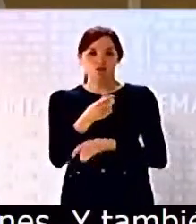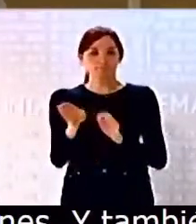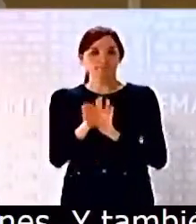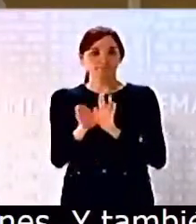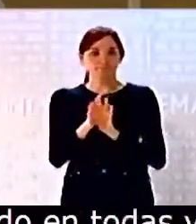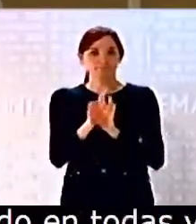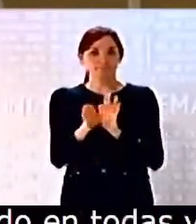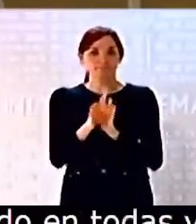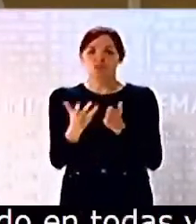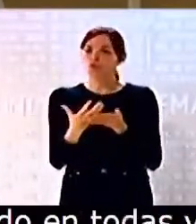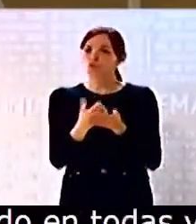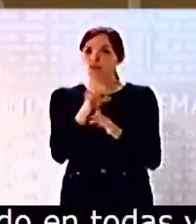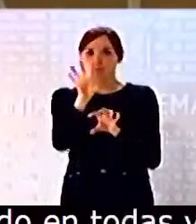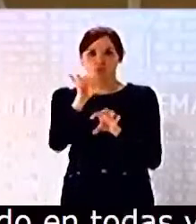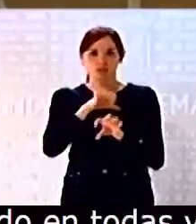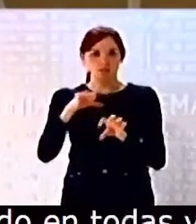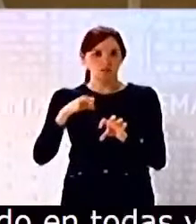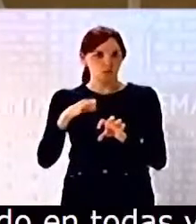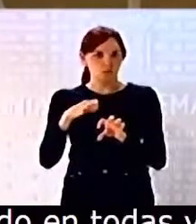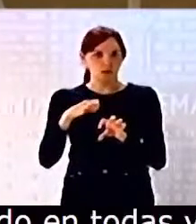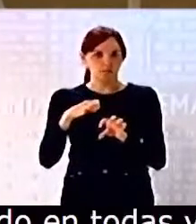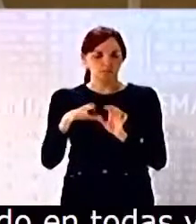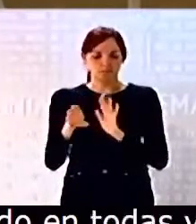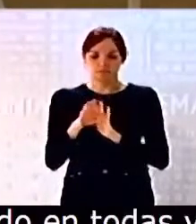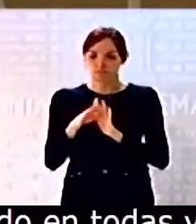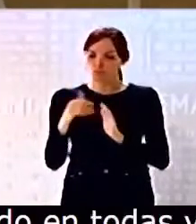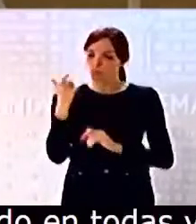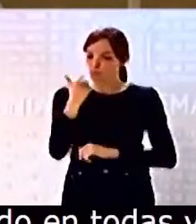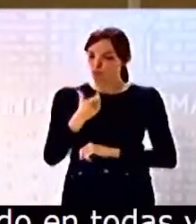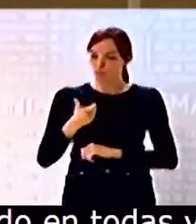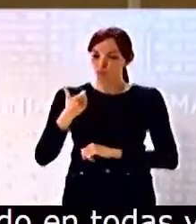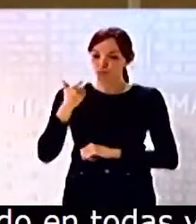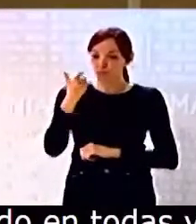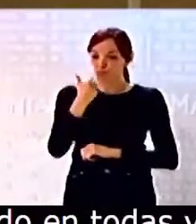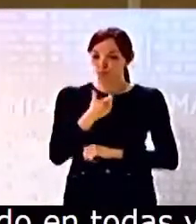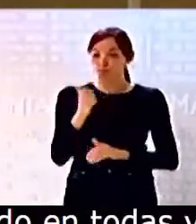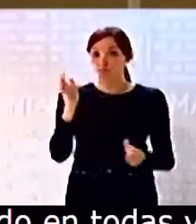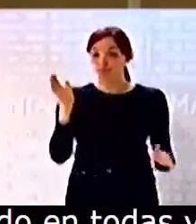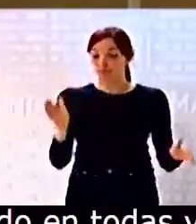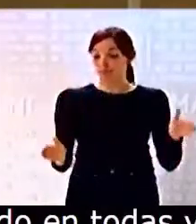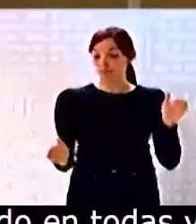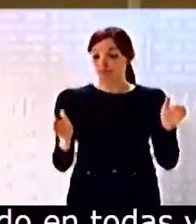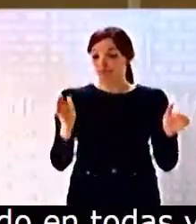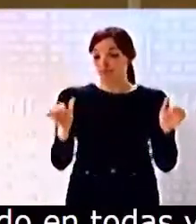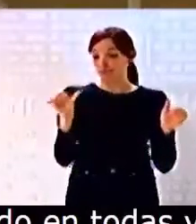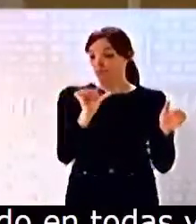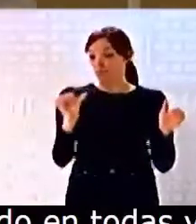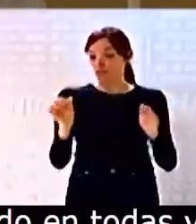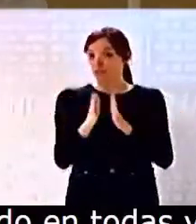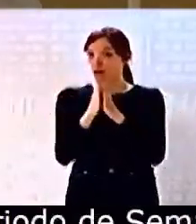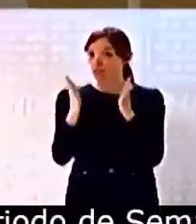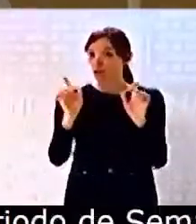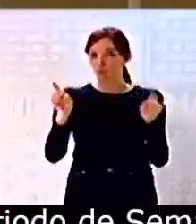de las comunidades autónomas durante el periodo de Semana Santa.